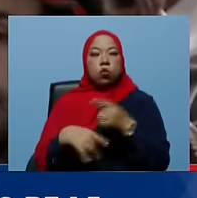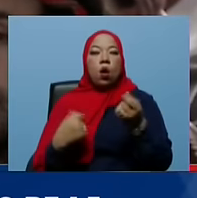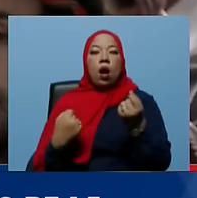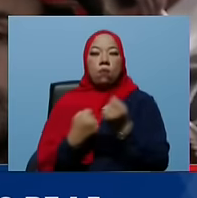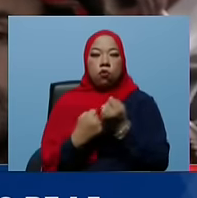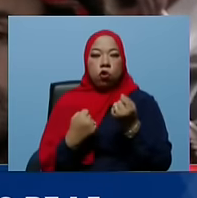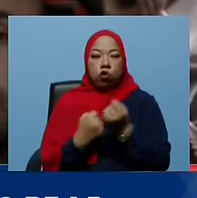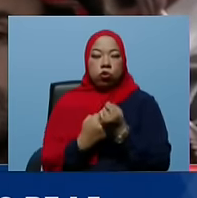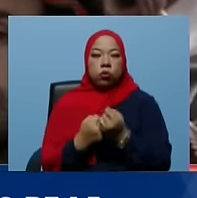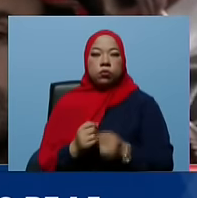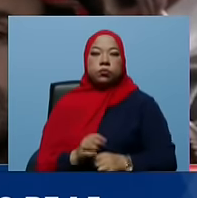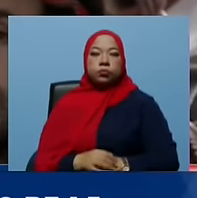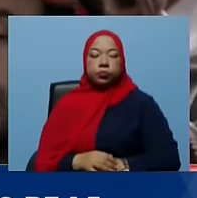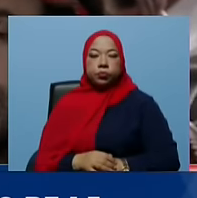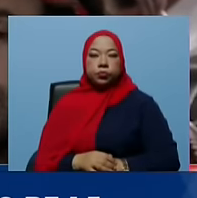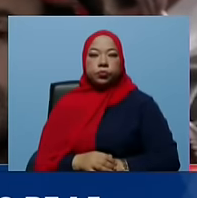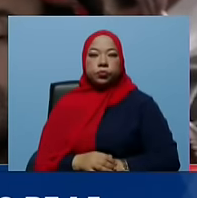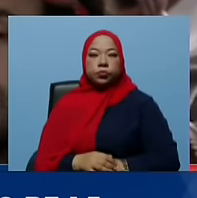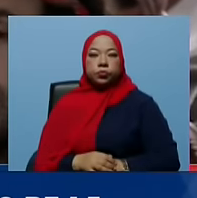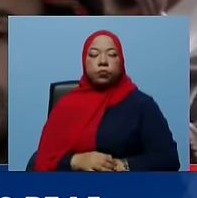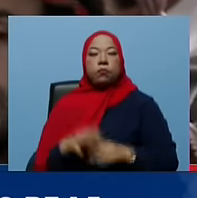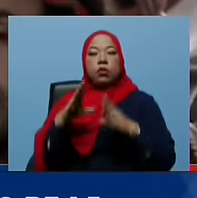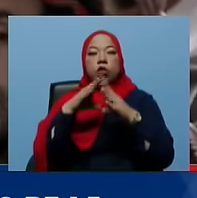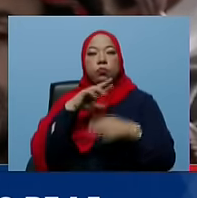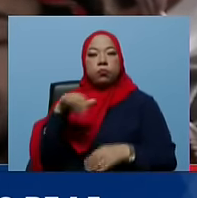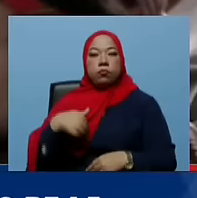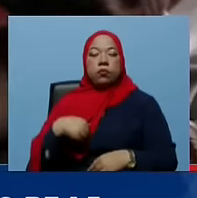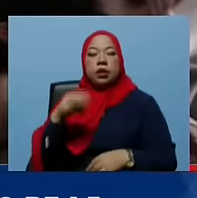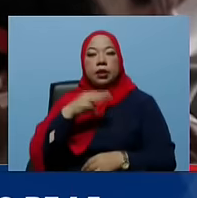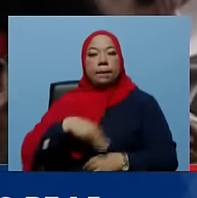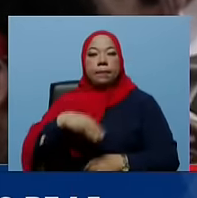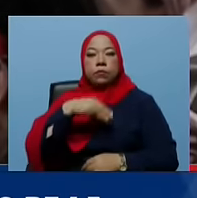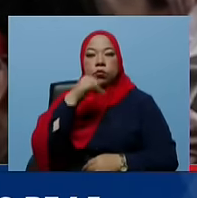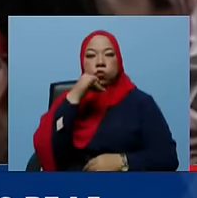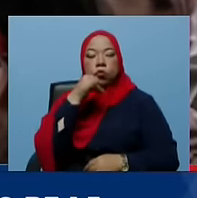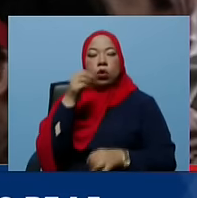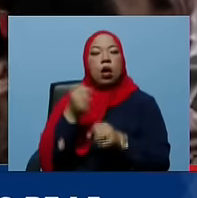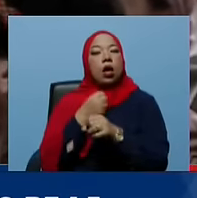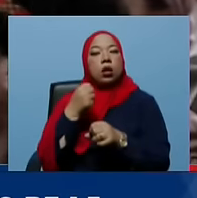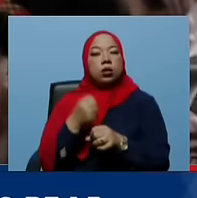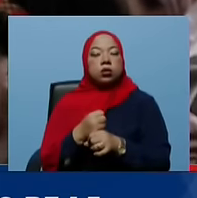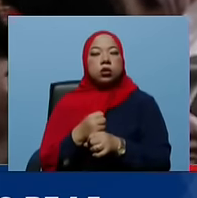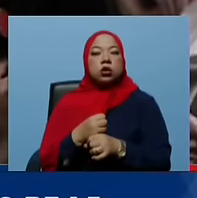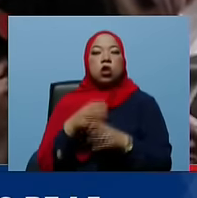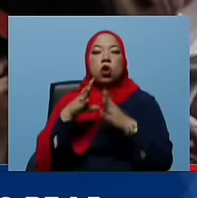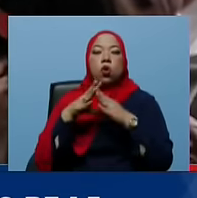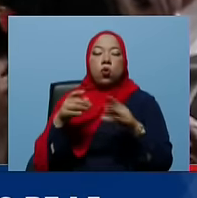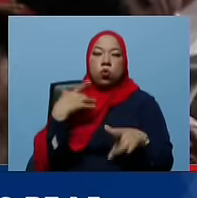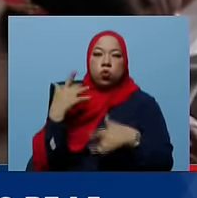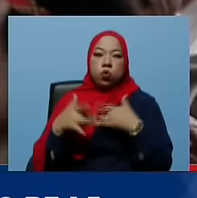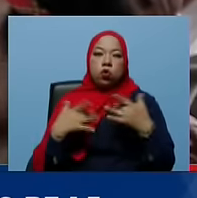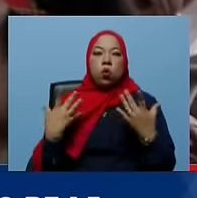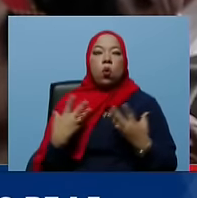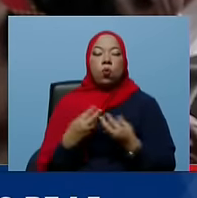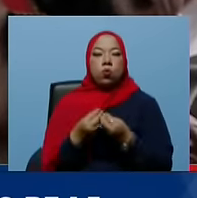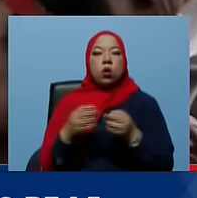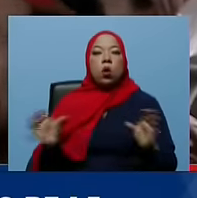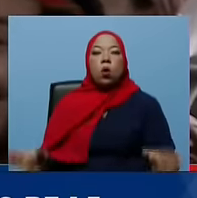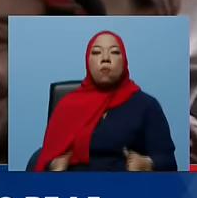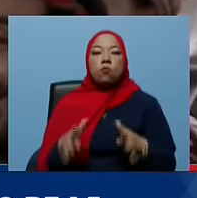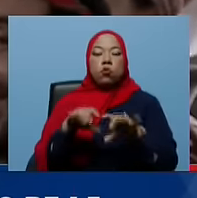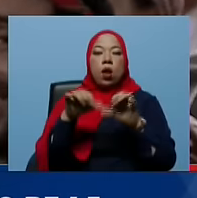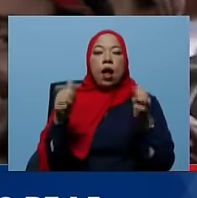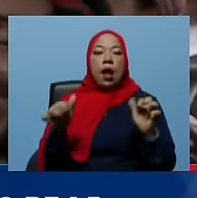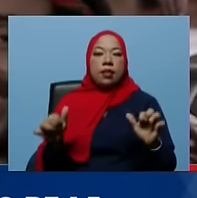apoyo de todo nuestro equipo, desde el ministro hacia abajo, todos los gabinetes, todos los compañeros, promotores,